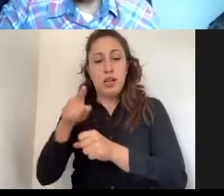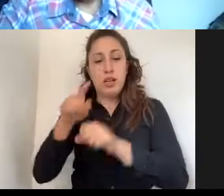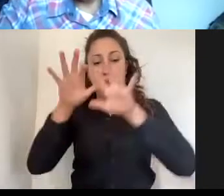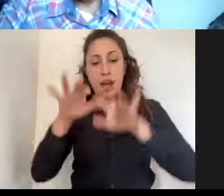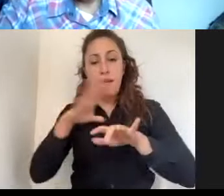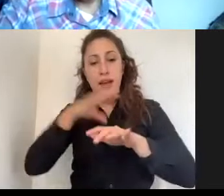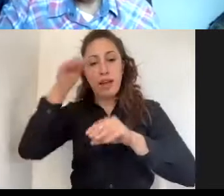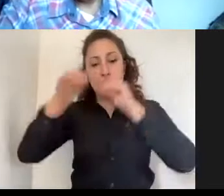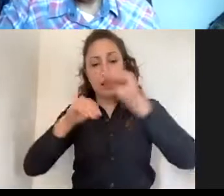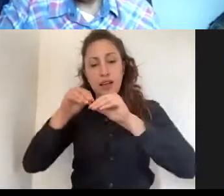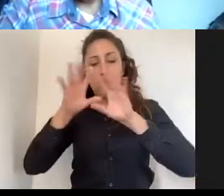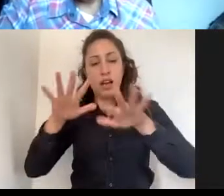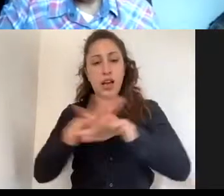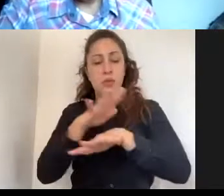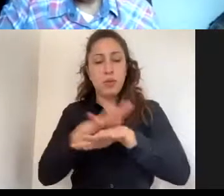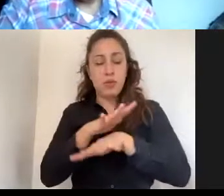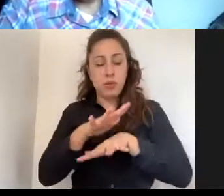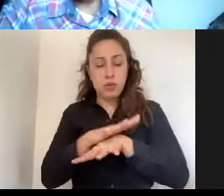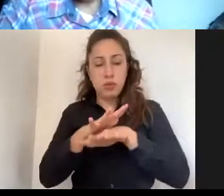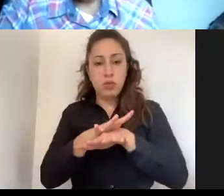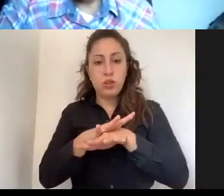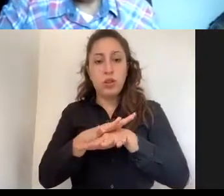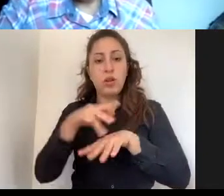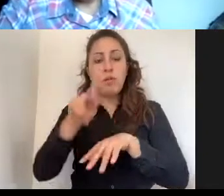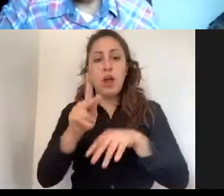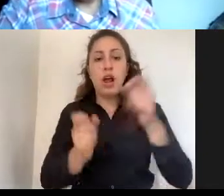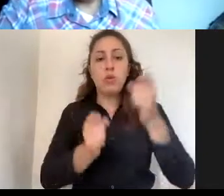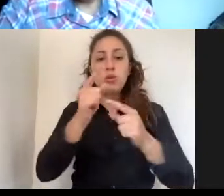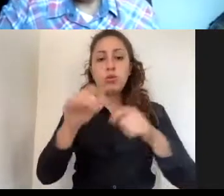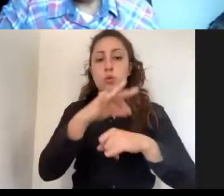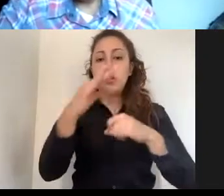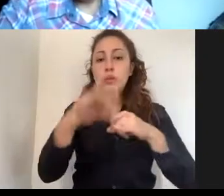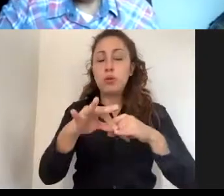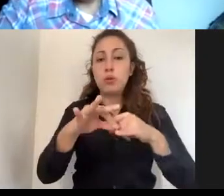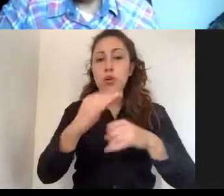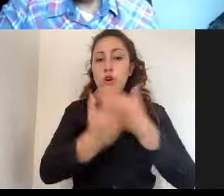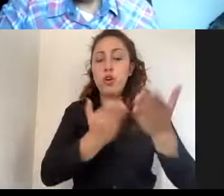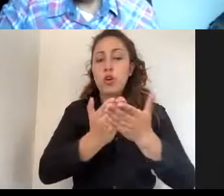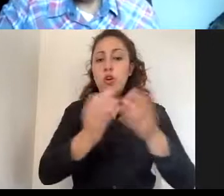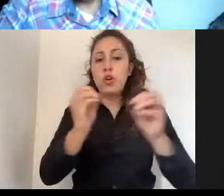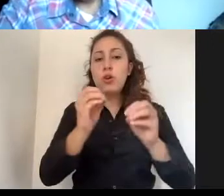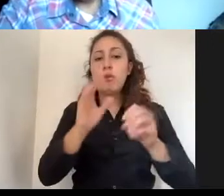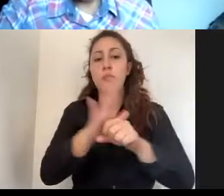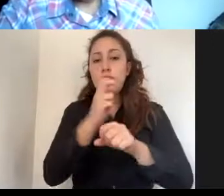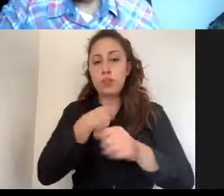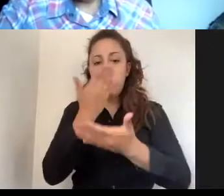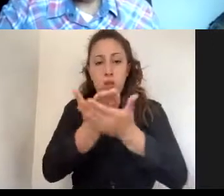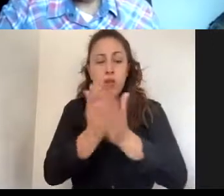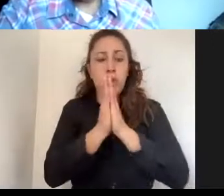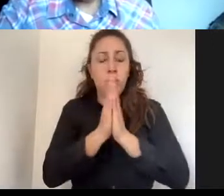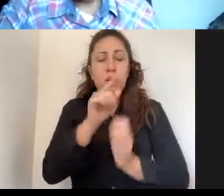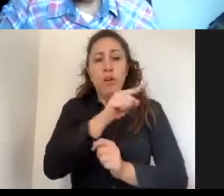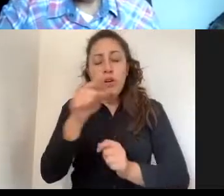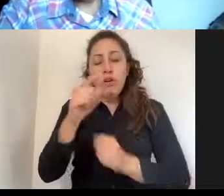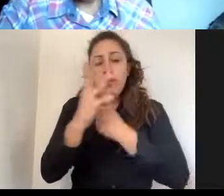y por diferentes cuestiones técnicas no aparecen en el dictamen final, por lo que solicito que se integren como